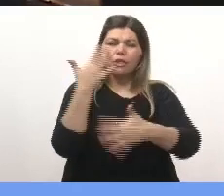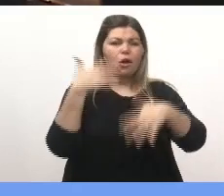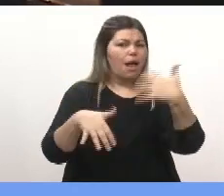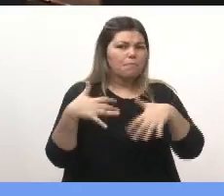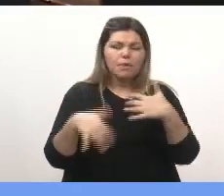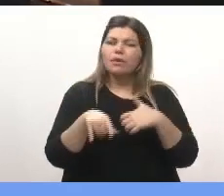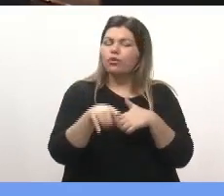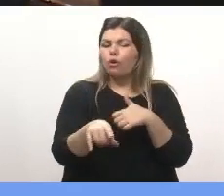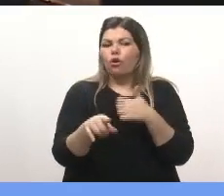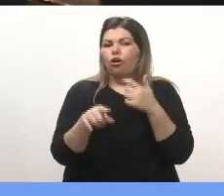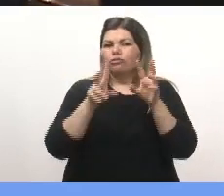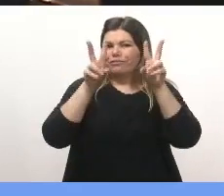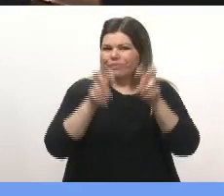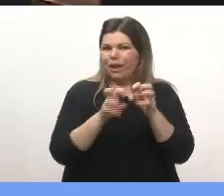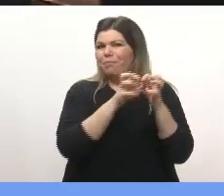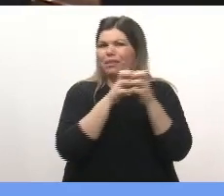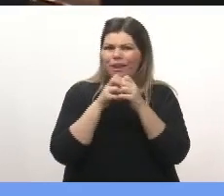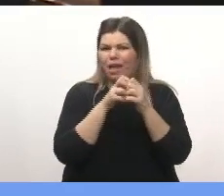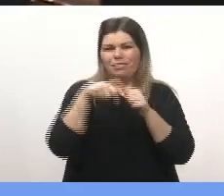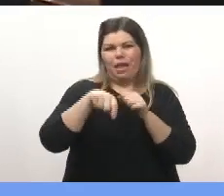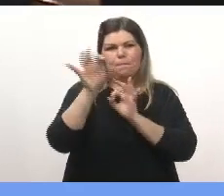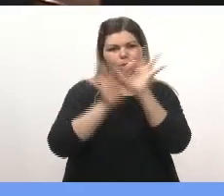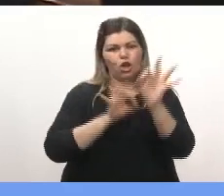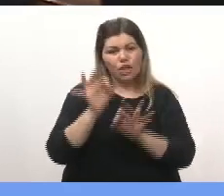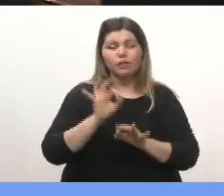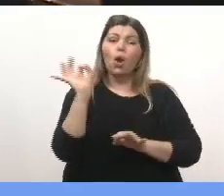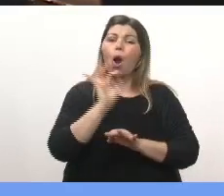podamos llevar adelante el tratamiento de estos proyectos o